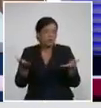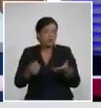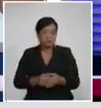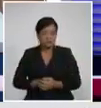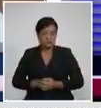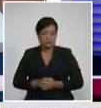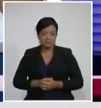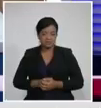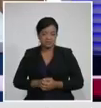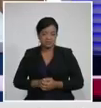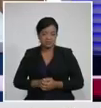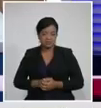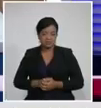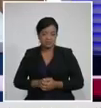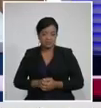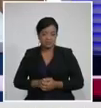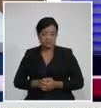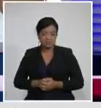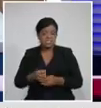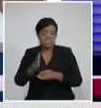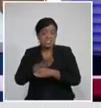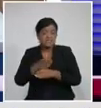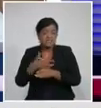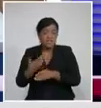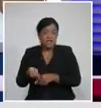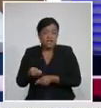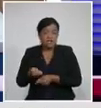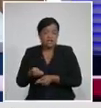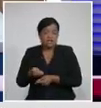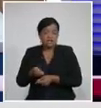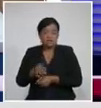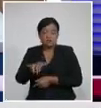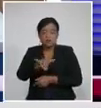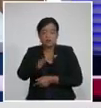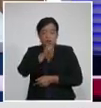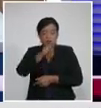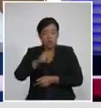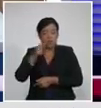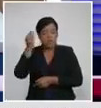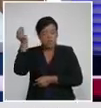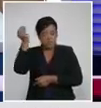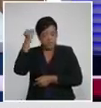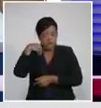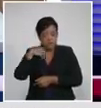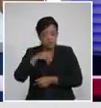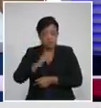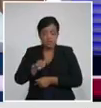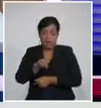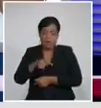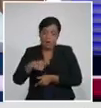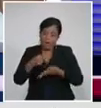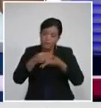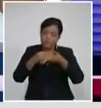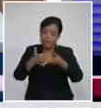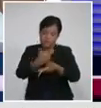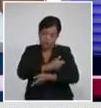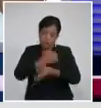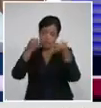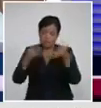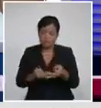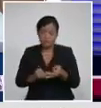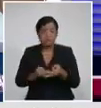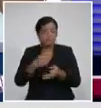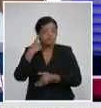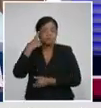sea que no hay manera de introducir un sesgo, de favorecer en el